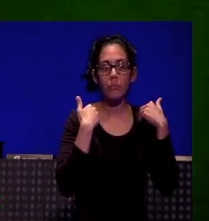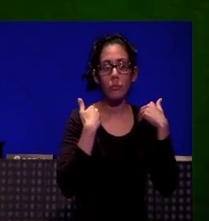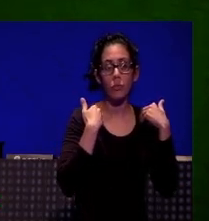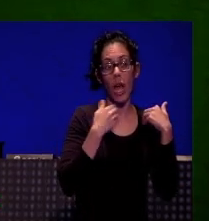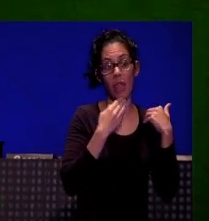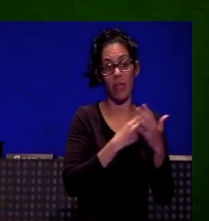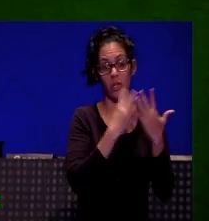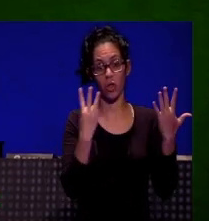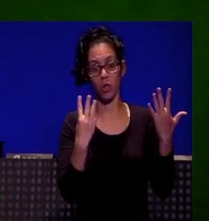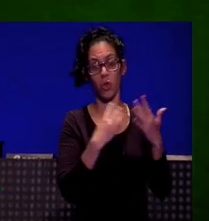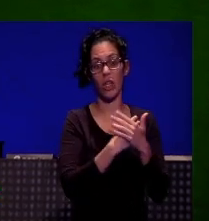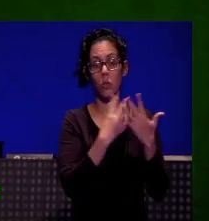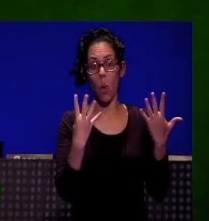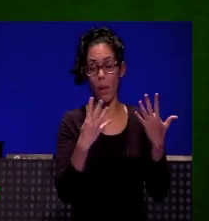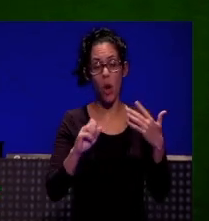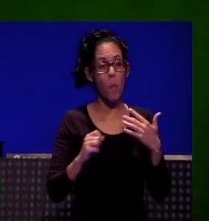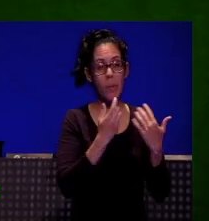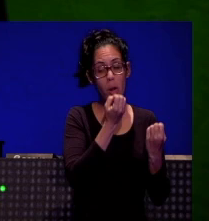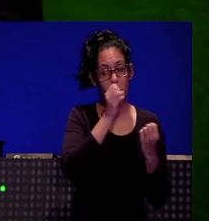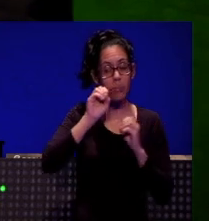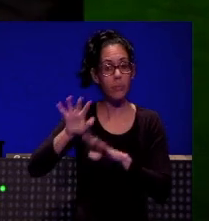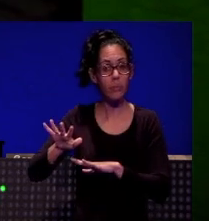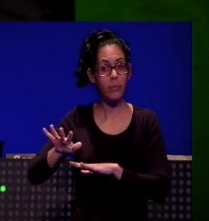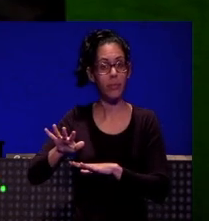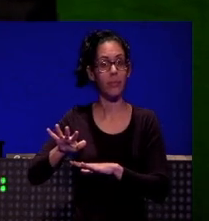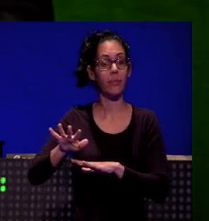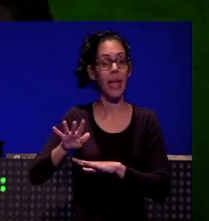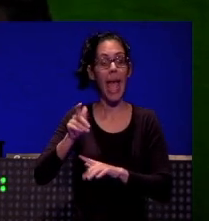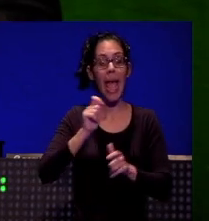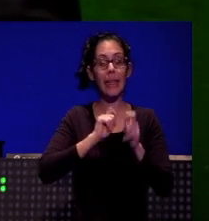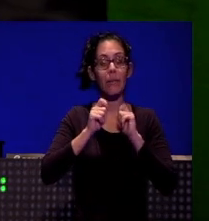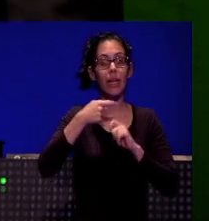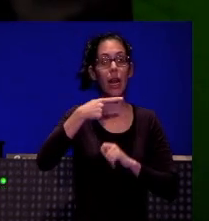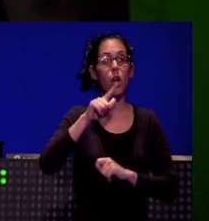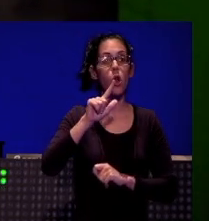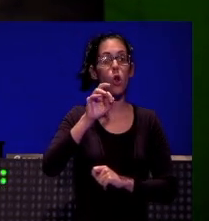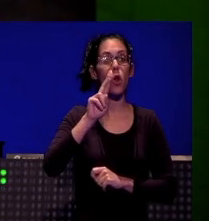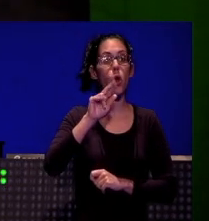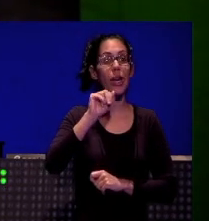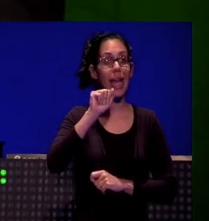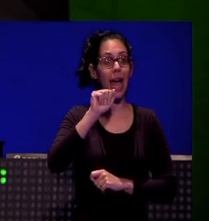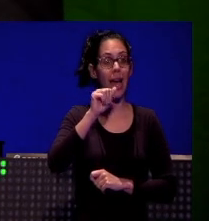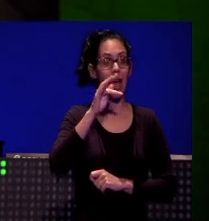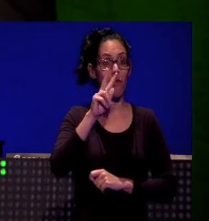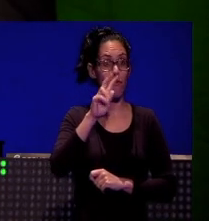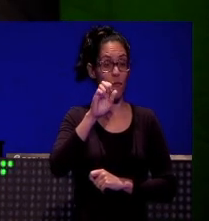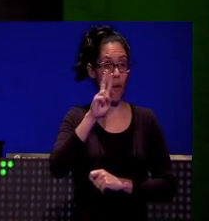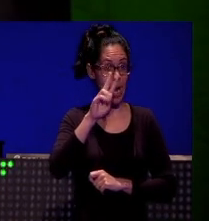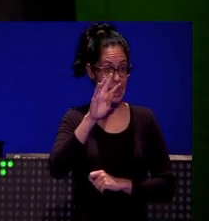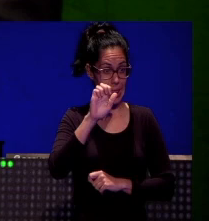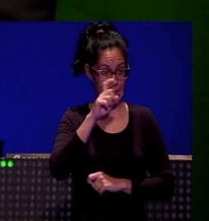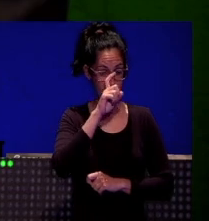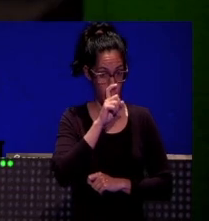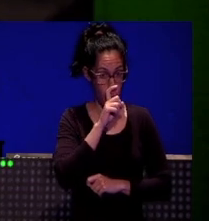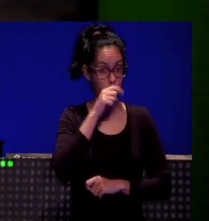19 añitos empezando es entrevistar a glorias fuertes recordamos a gloria fuerte es verdad